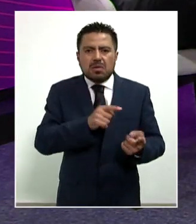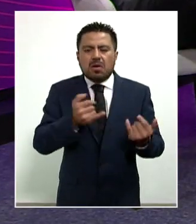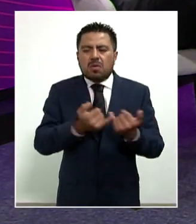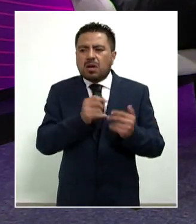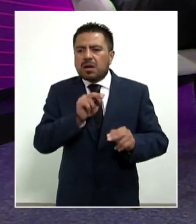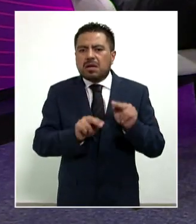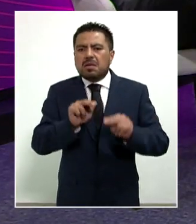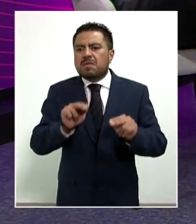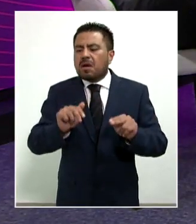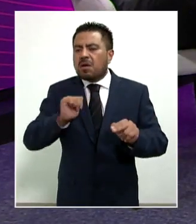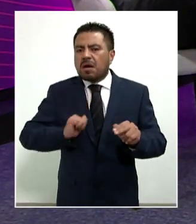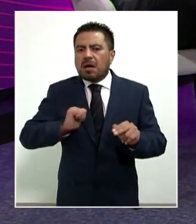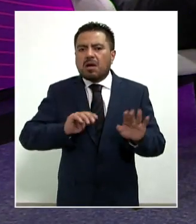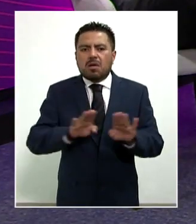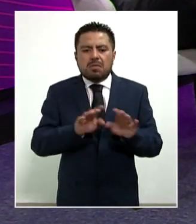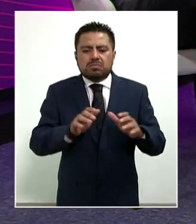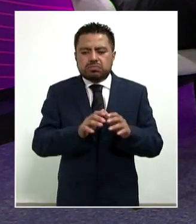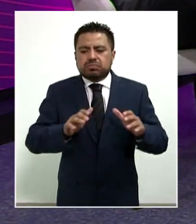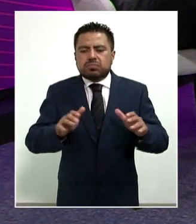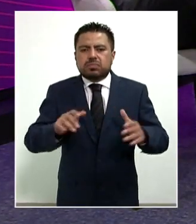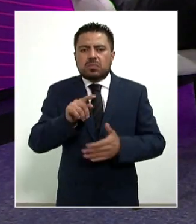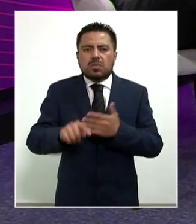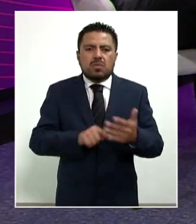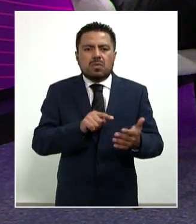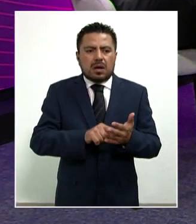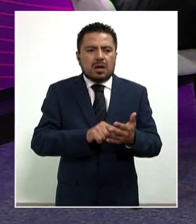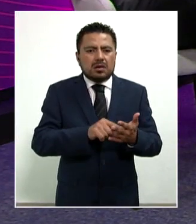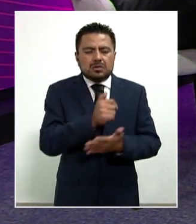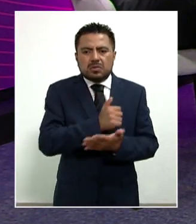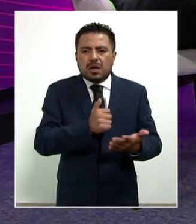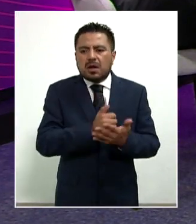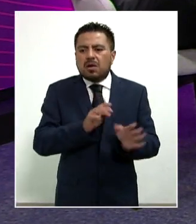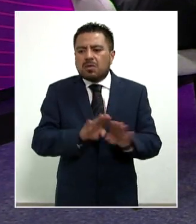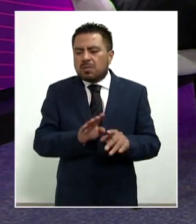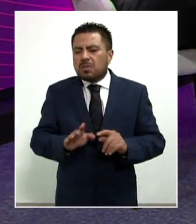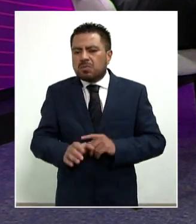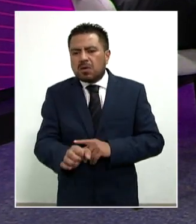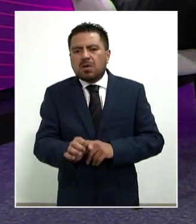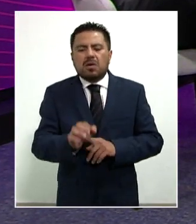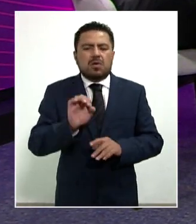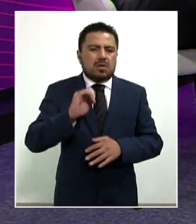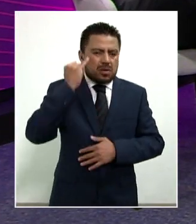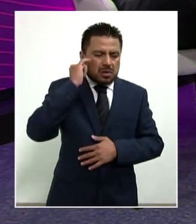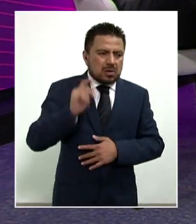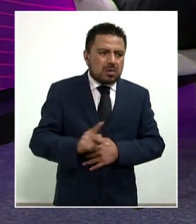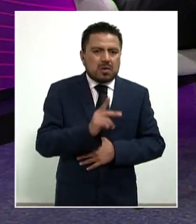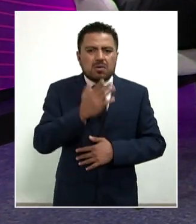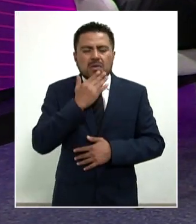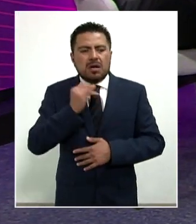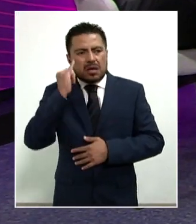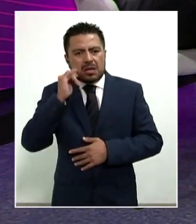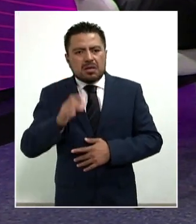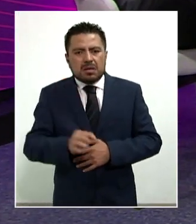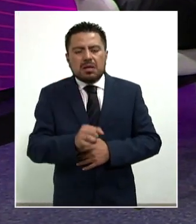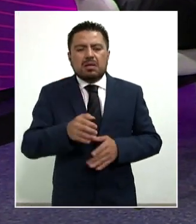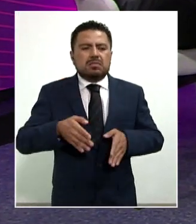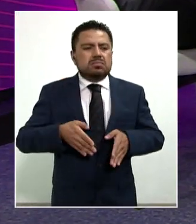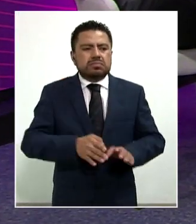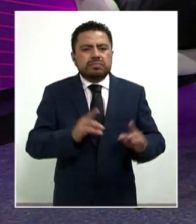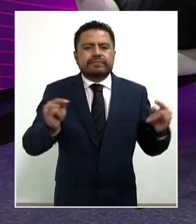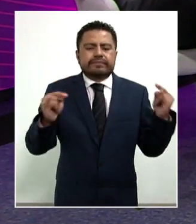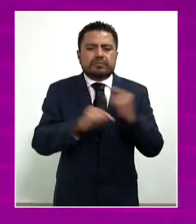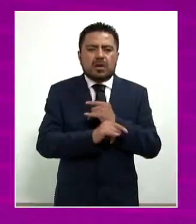mismo nivel de crecimiento en zonas urbanas que en zonas rurales, que en zonas indígenas, que en zonas no indígenas. Los caminos,